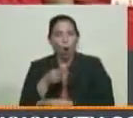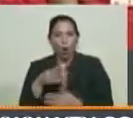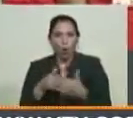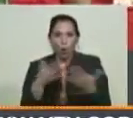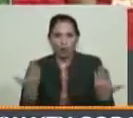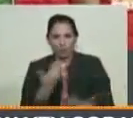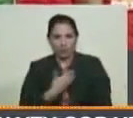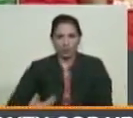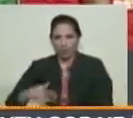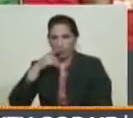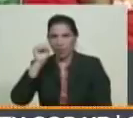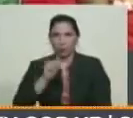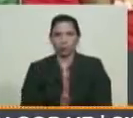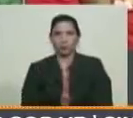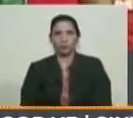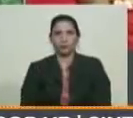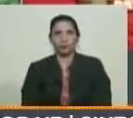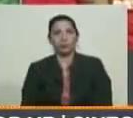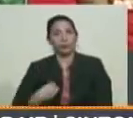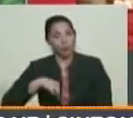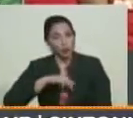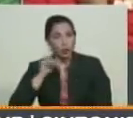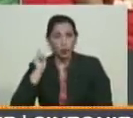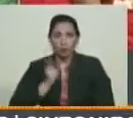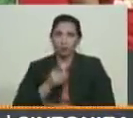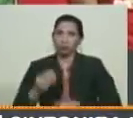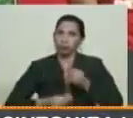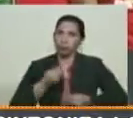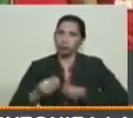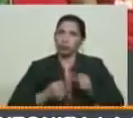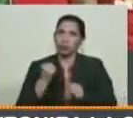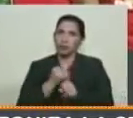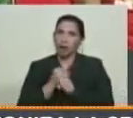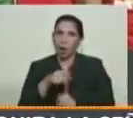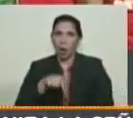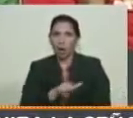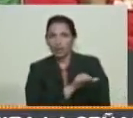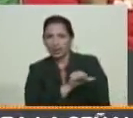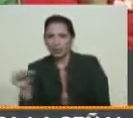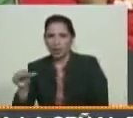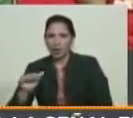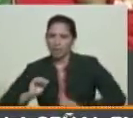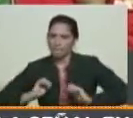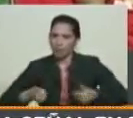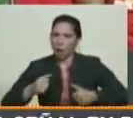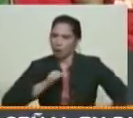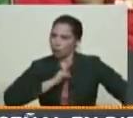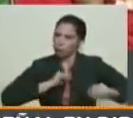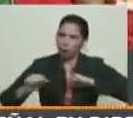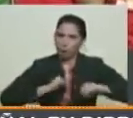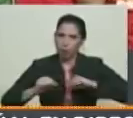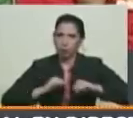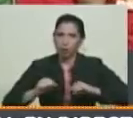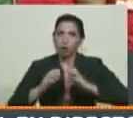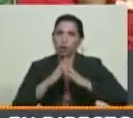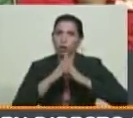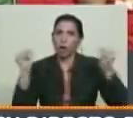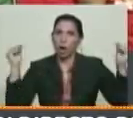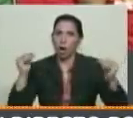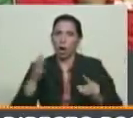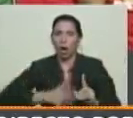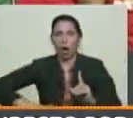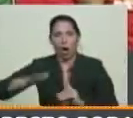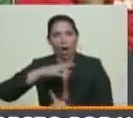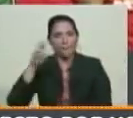nosotros hacer lo que estamos haciendo. Esta semana comenzamos movilizaciones en toda